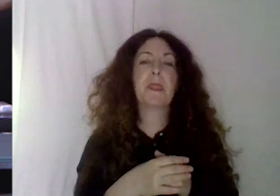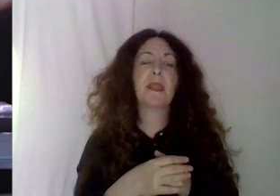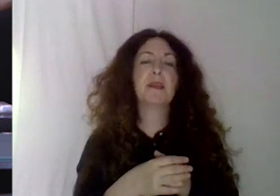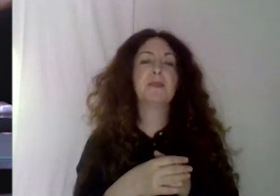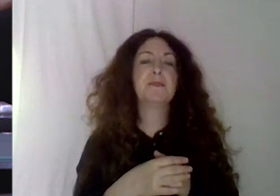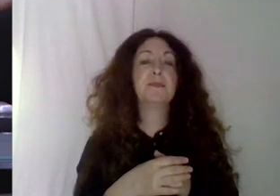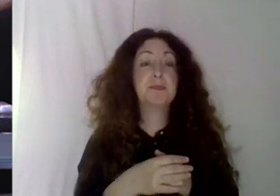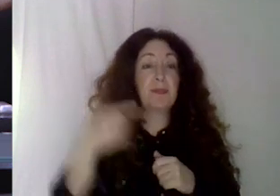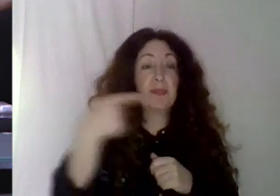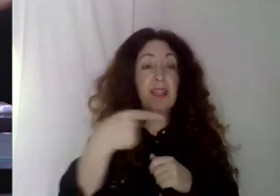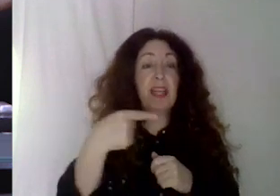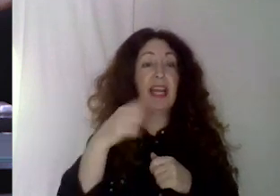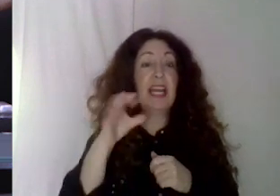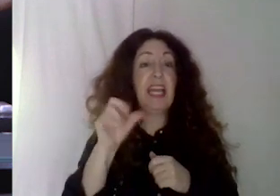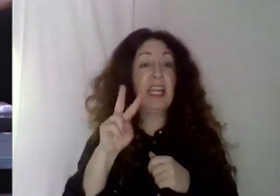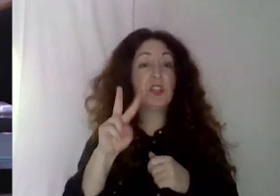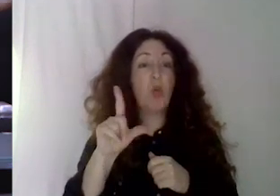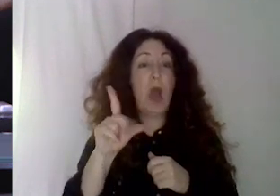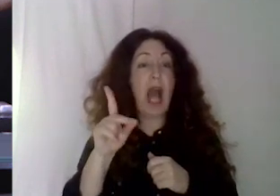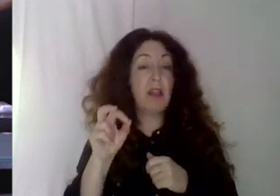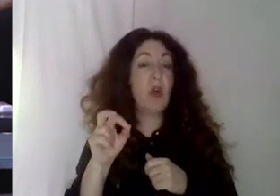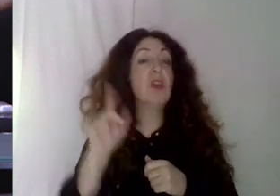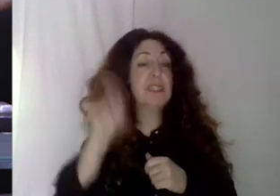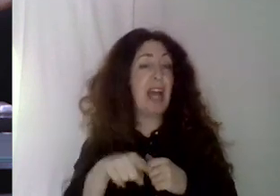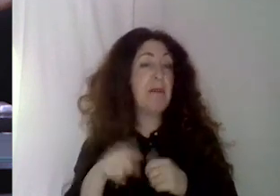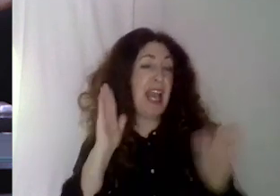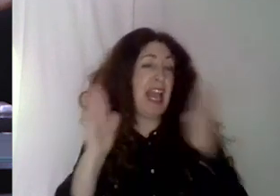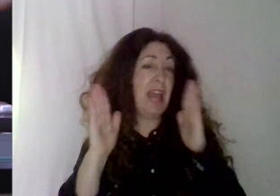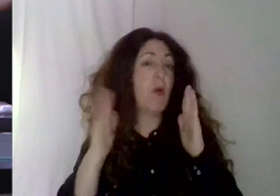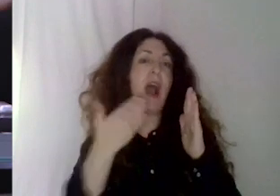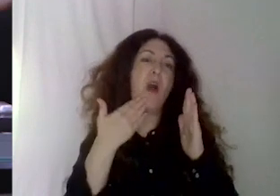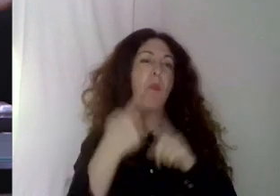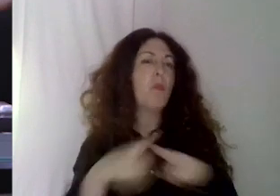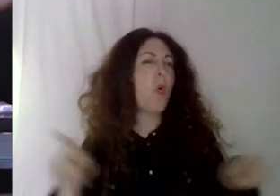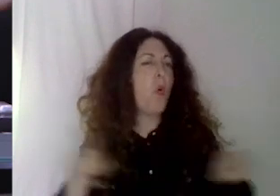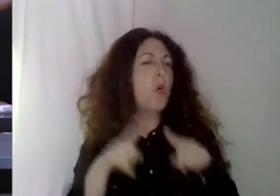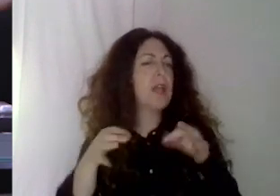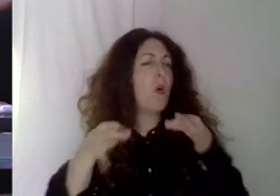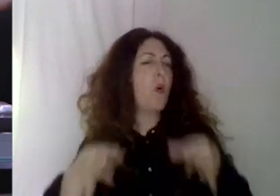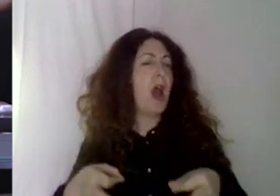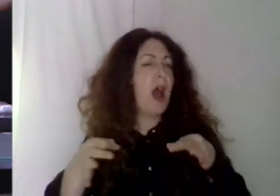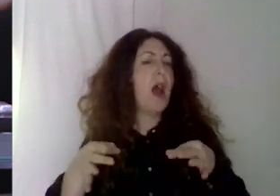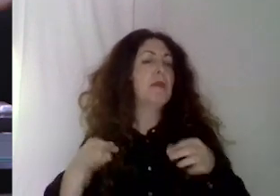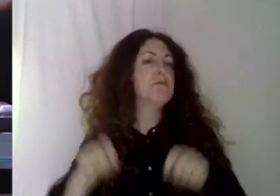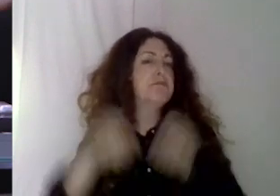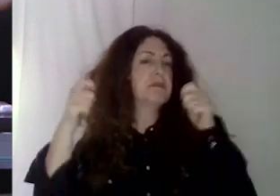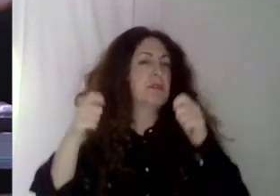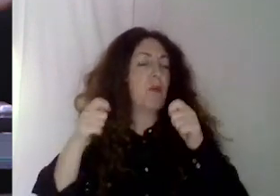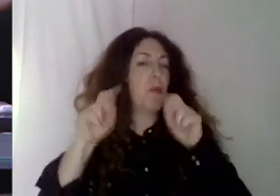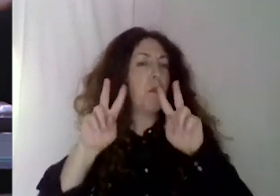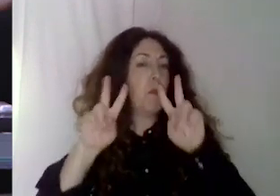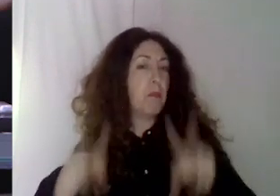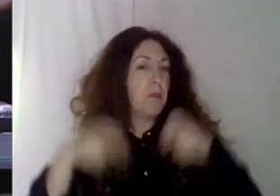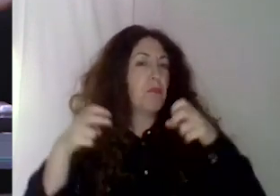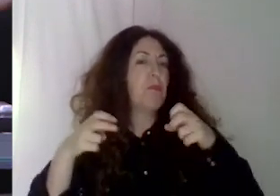le interesa lo que pasa con la pintura ni nada. Él pinta como pinta Picasso y como pintan los que nos han gustado